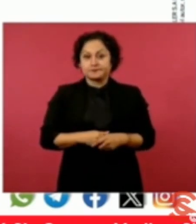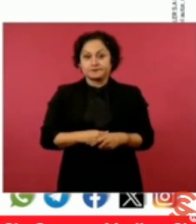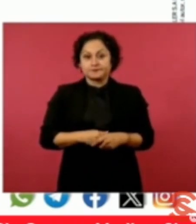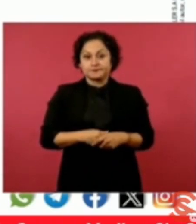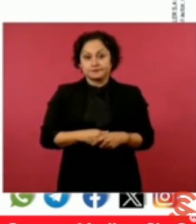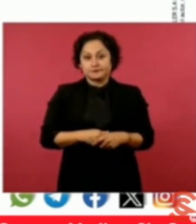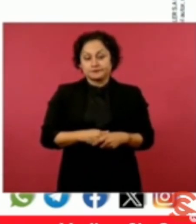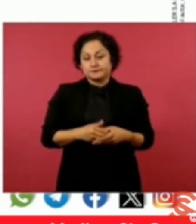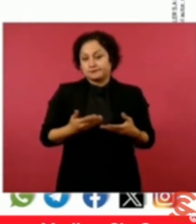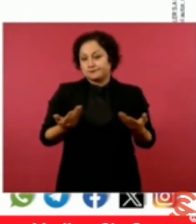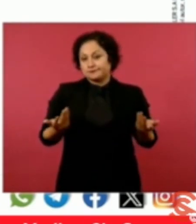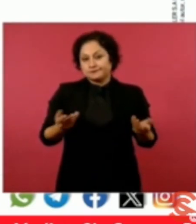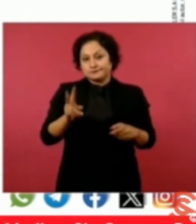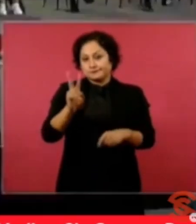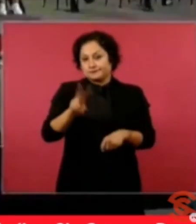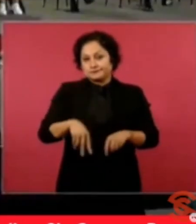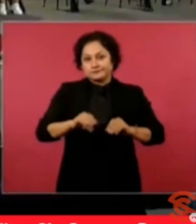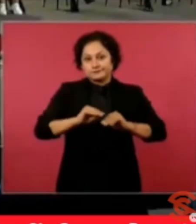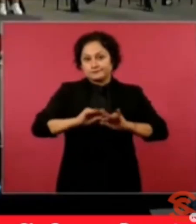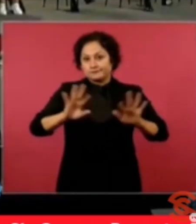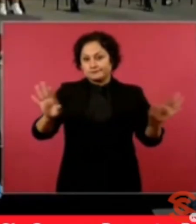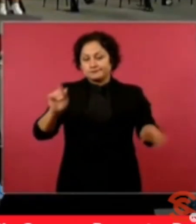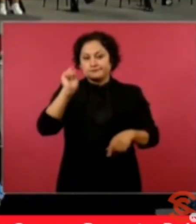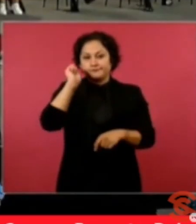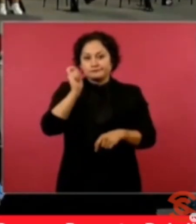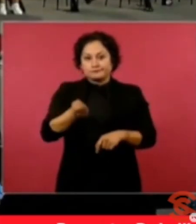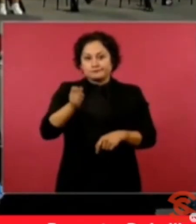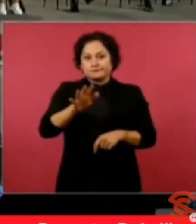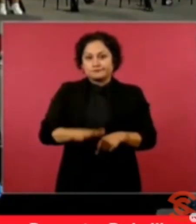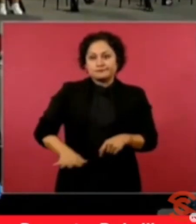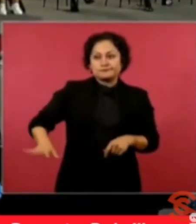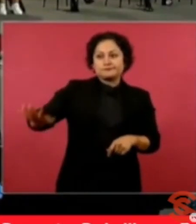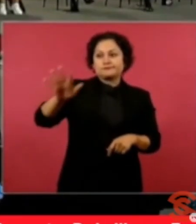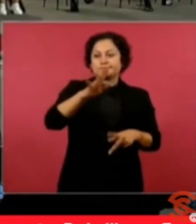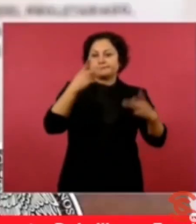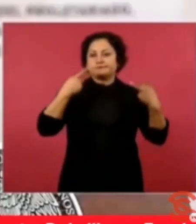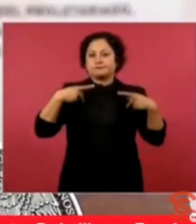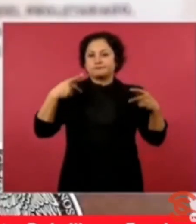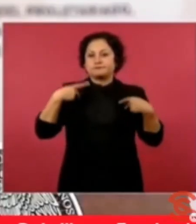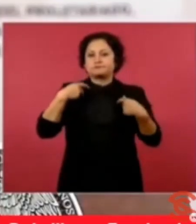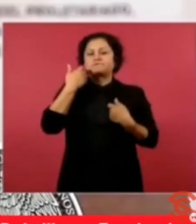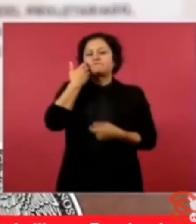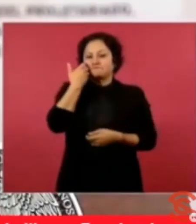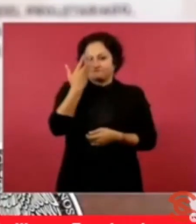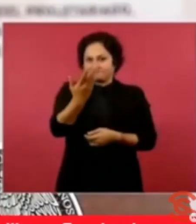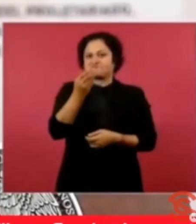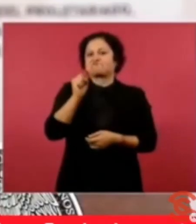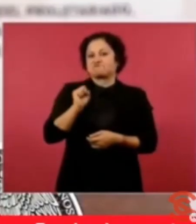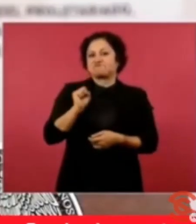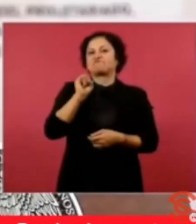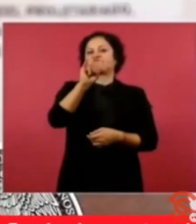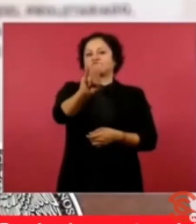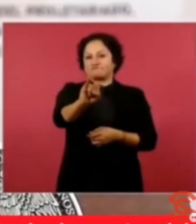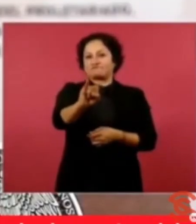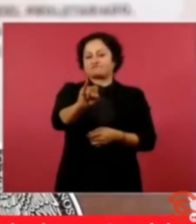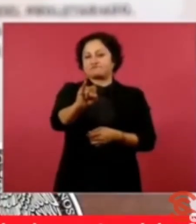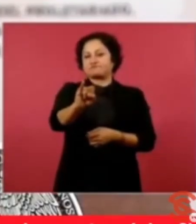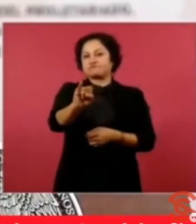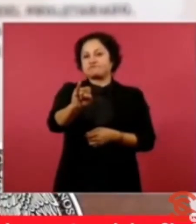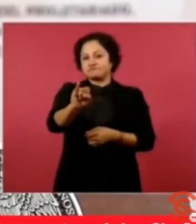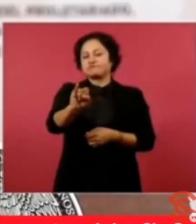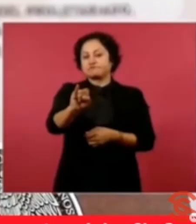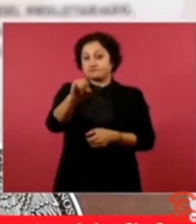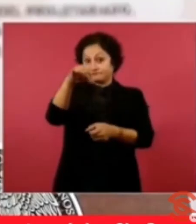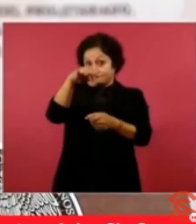porque es evidente que la mayoría de la gente está a favor de la elección del voto popular del pueblo